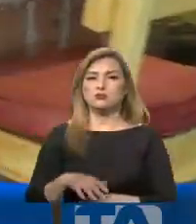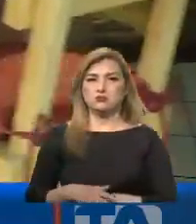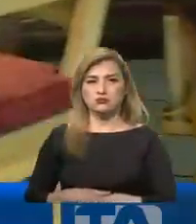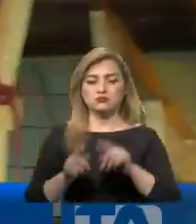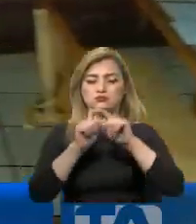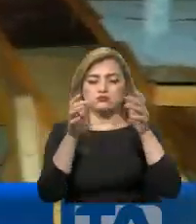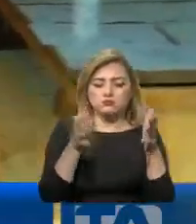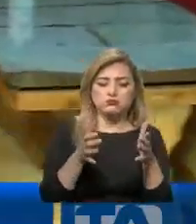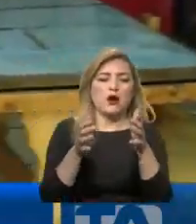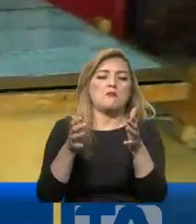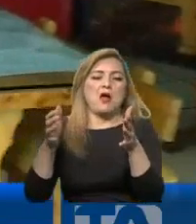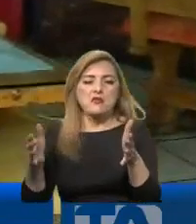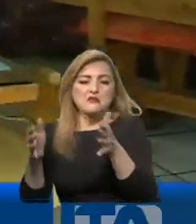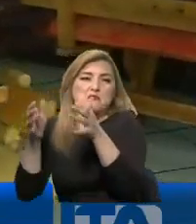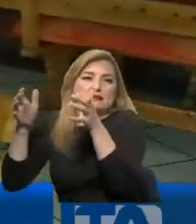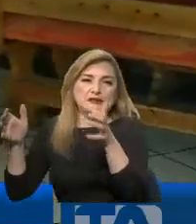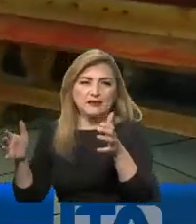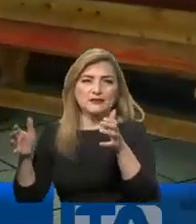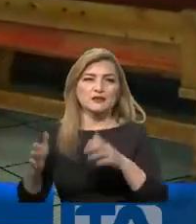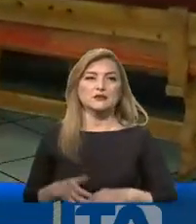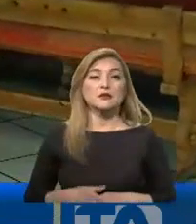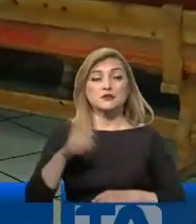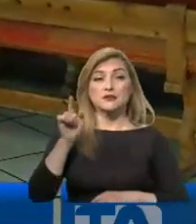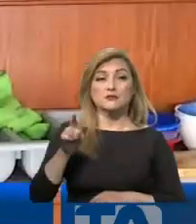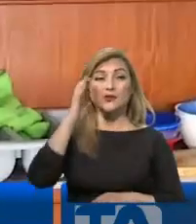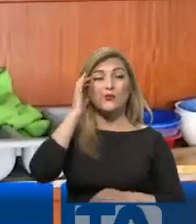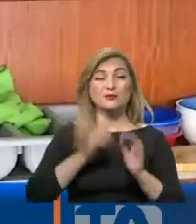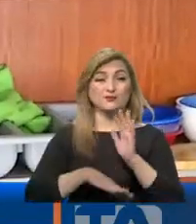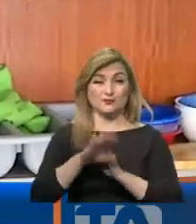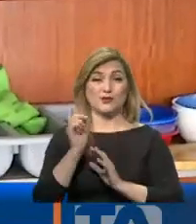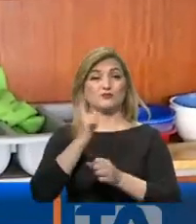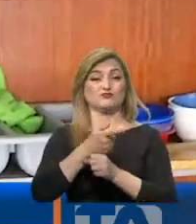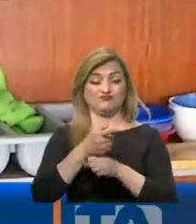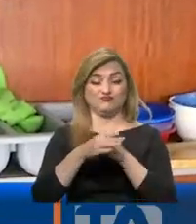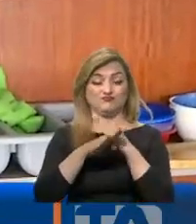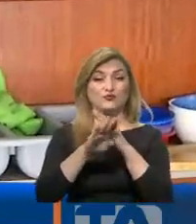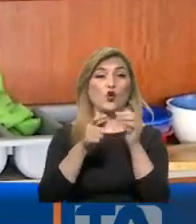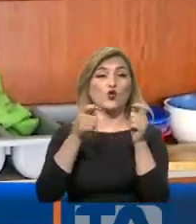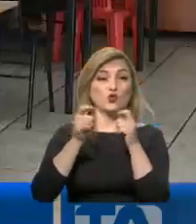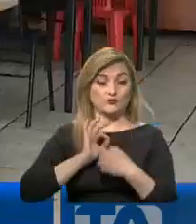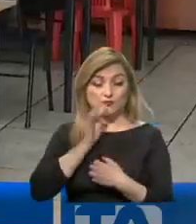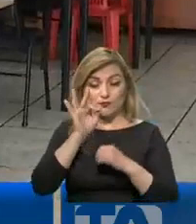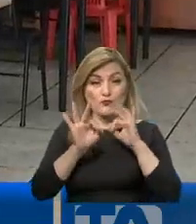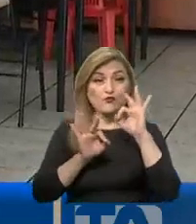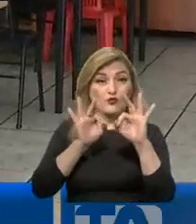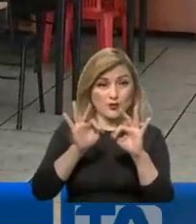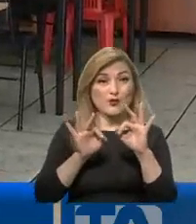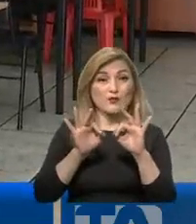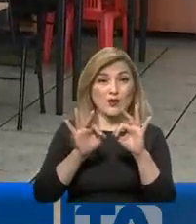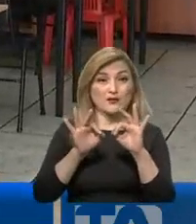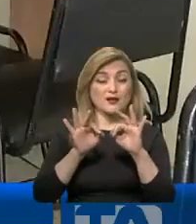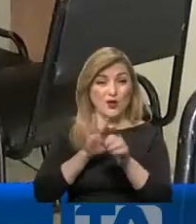y grandes empresas, pero que lo más preocupante es que las restricciones adoptadas para intentar controlar la cantidad de contagios